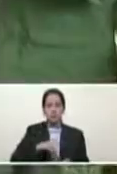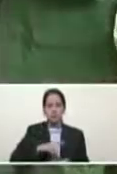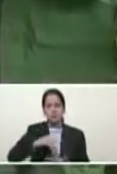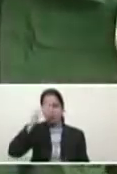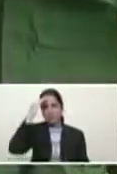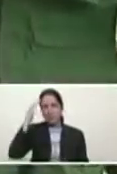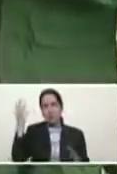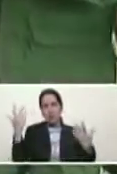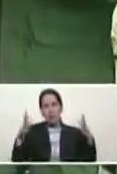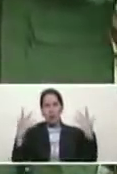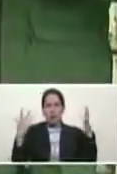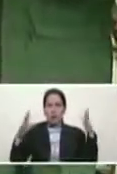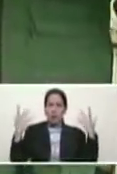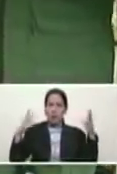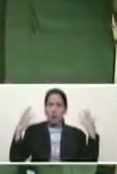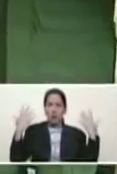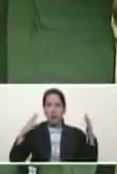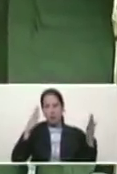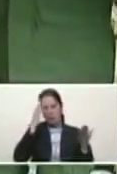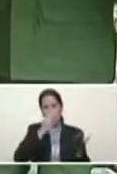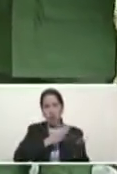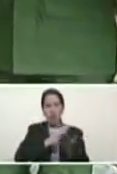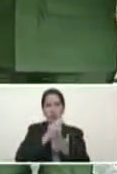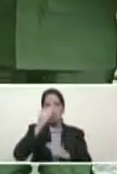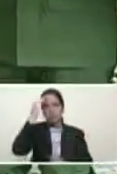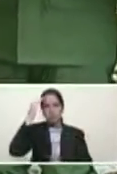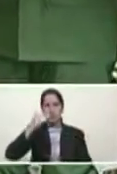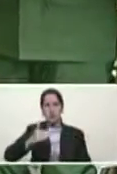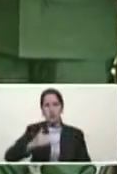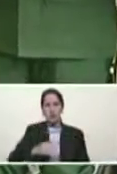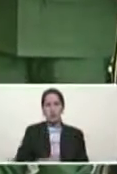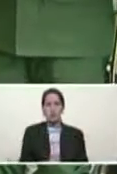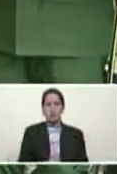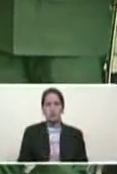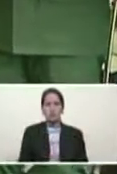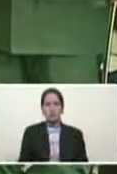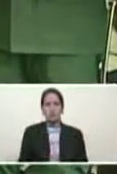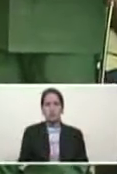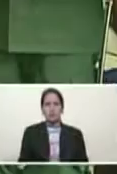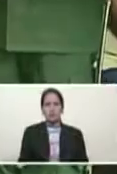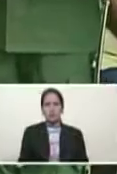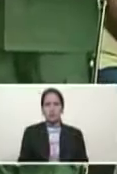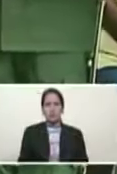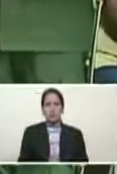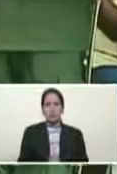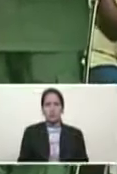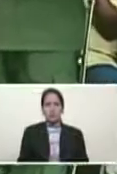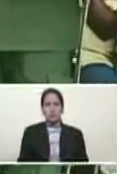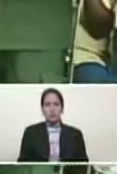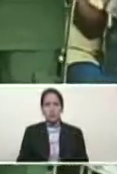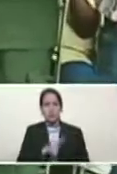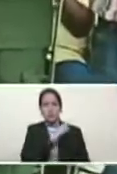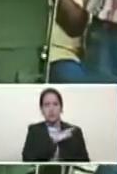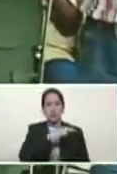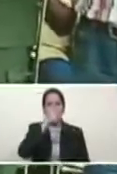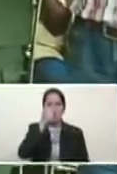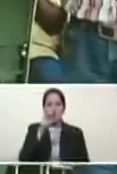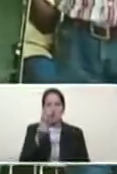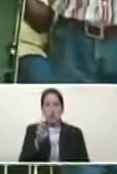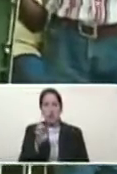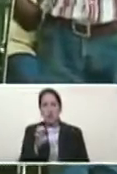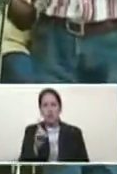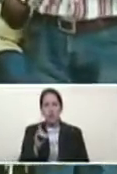gloriosa, heroica y leal Fuerza Armada Nacional Bolivariana. Jefe de la Redi, jefe de la